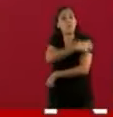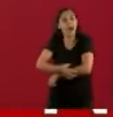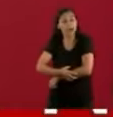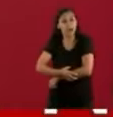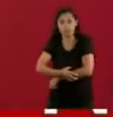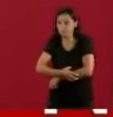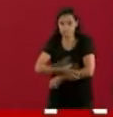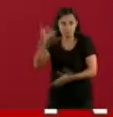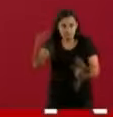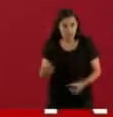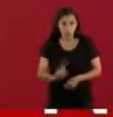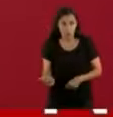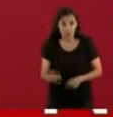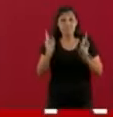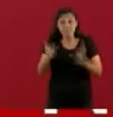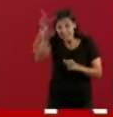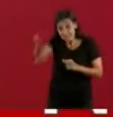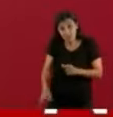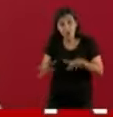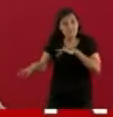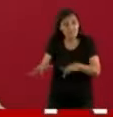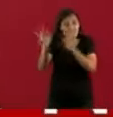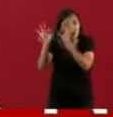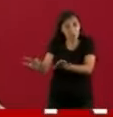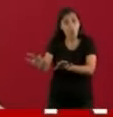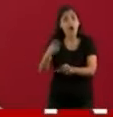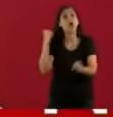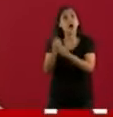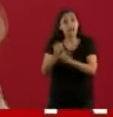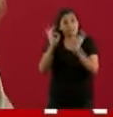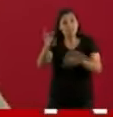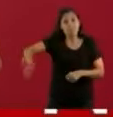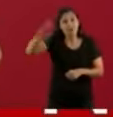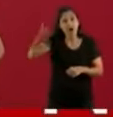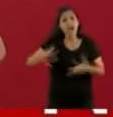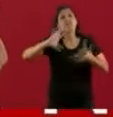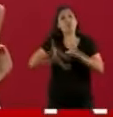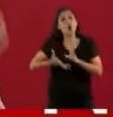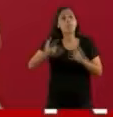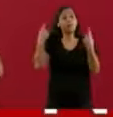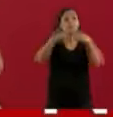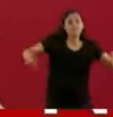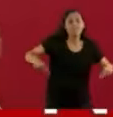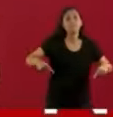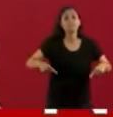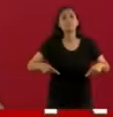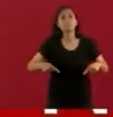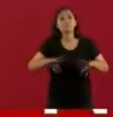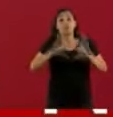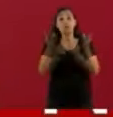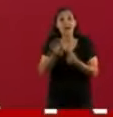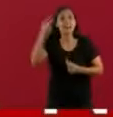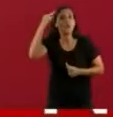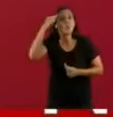tener, como el caso de este grupo de Mameluco Villalba, un circulante de